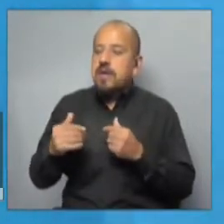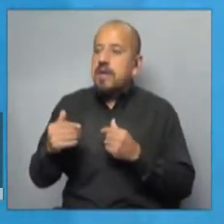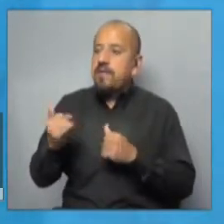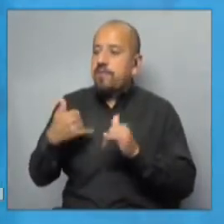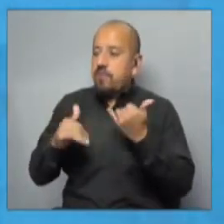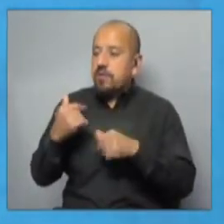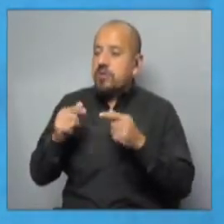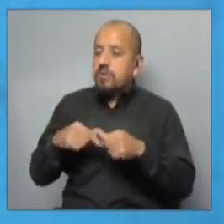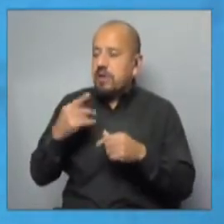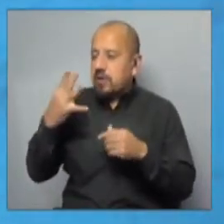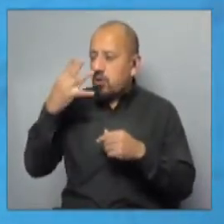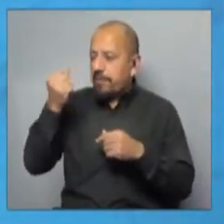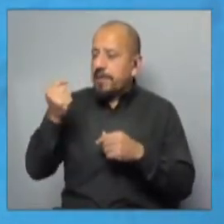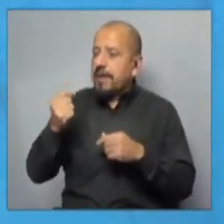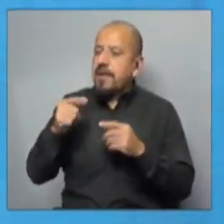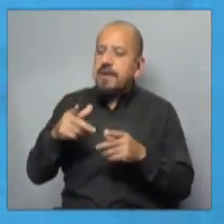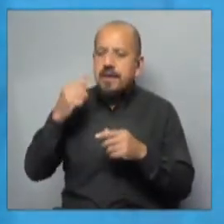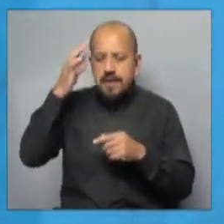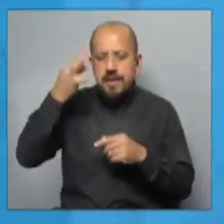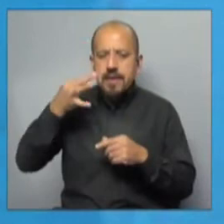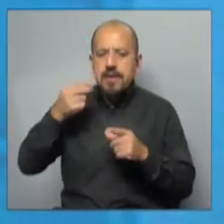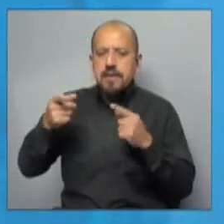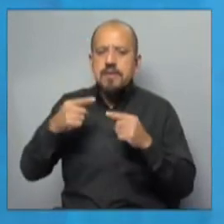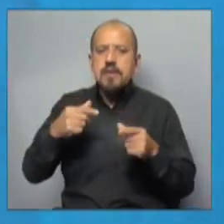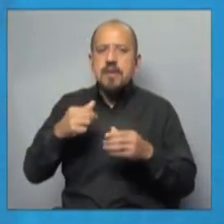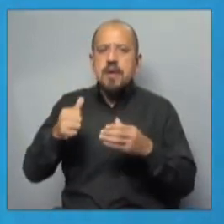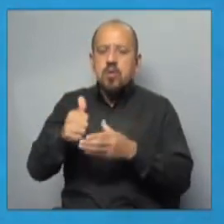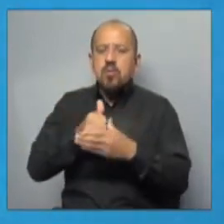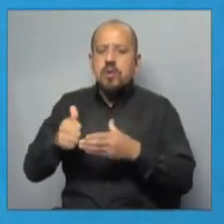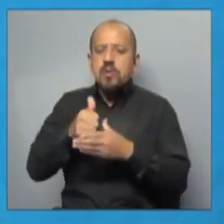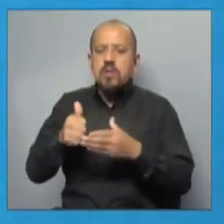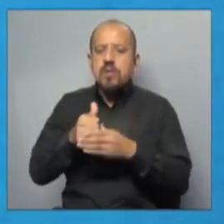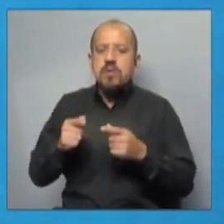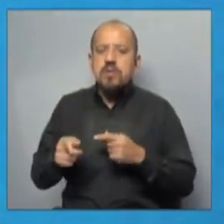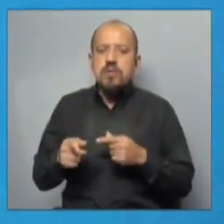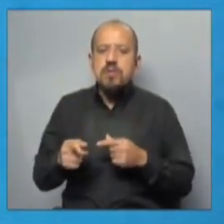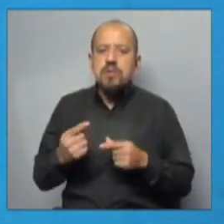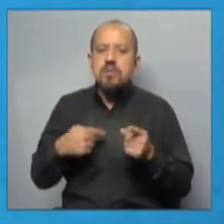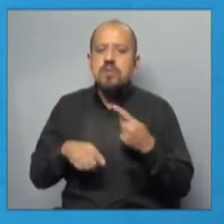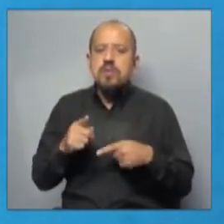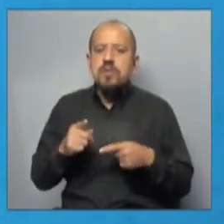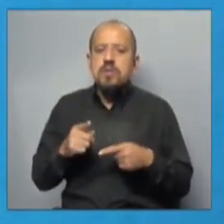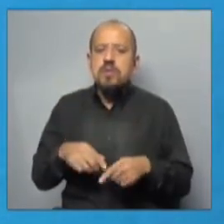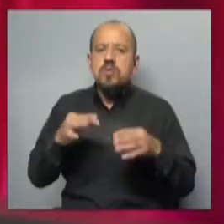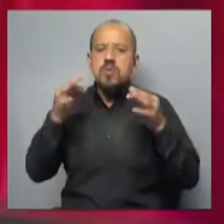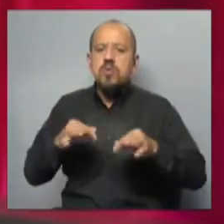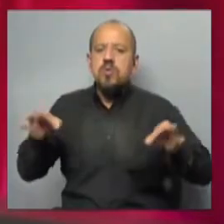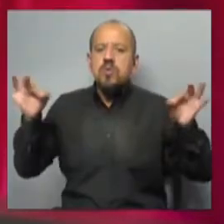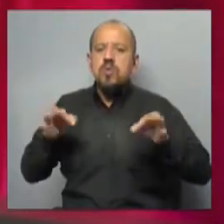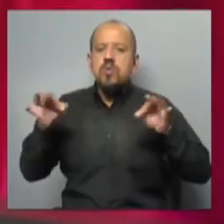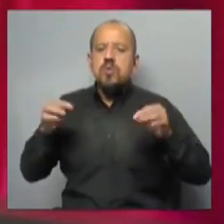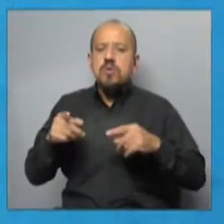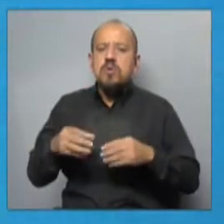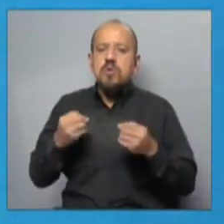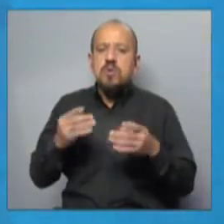y para entender un poco más la realidad sobre el autismo aquí en el uruguay y en el mundo pero no vamos a ir con música si te pareces hermanos